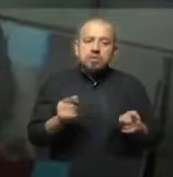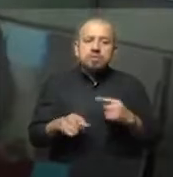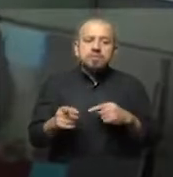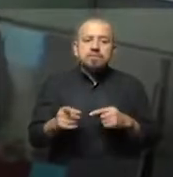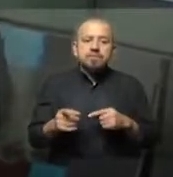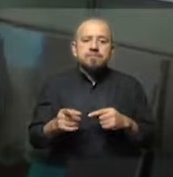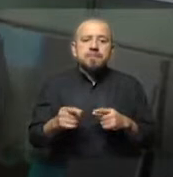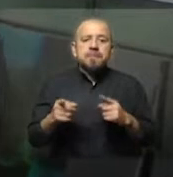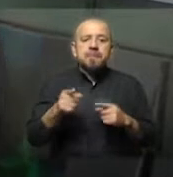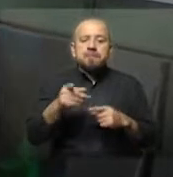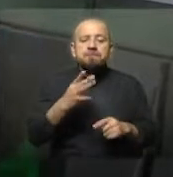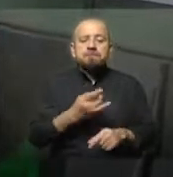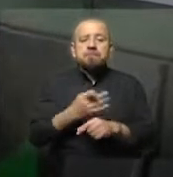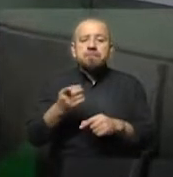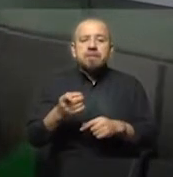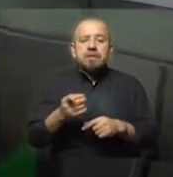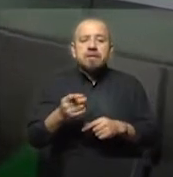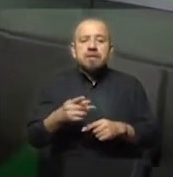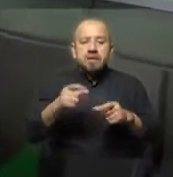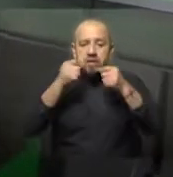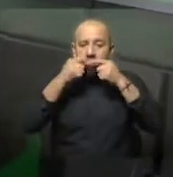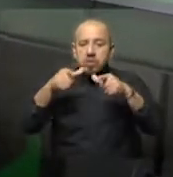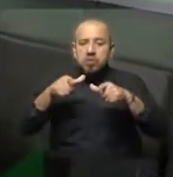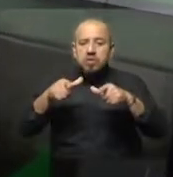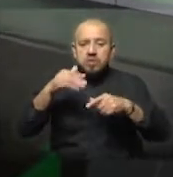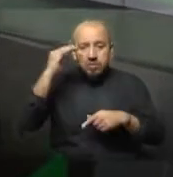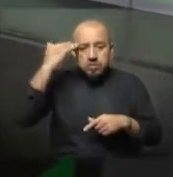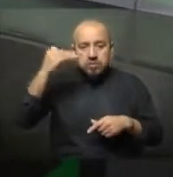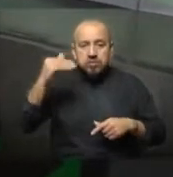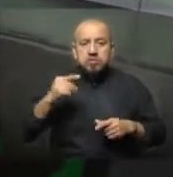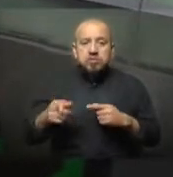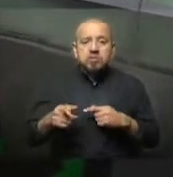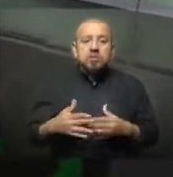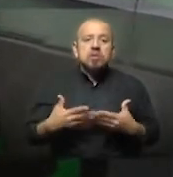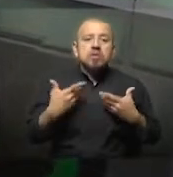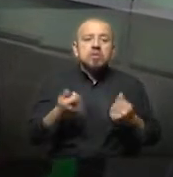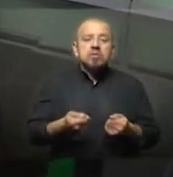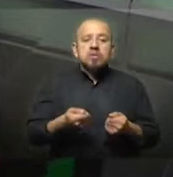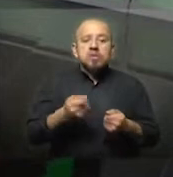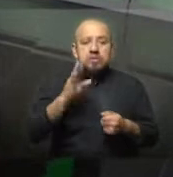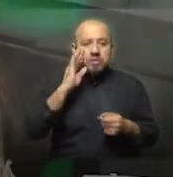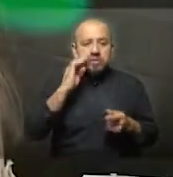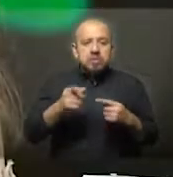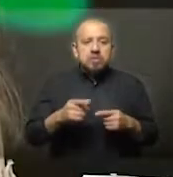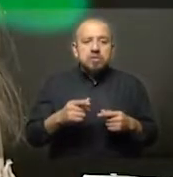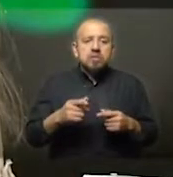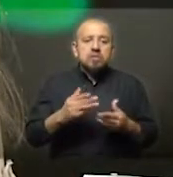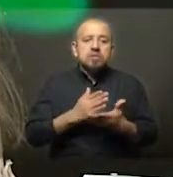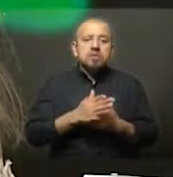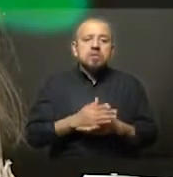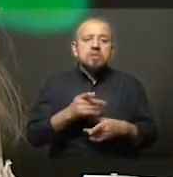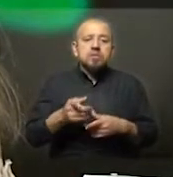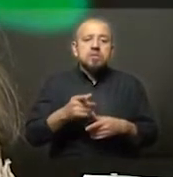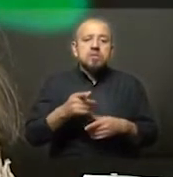tal tu profesión yo soy lingüista y soy docente Pero bueno le ayudaba a mamá y siempre iba y estaba con ella y cuando